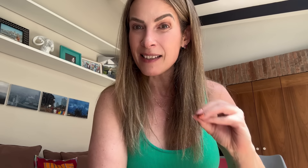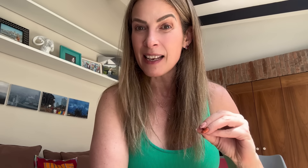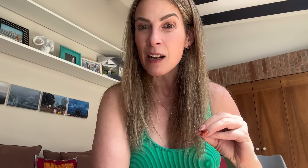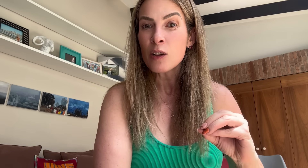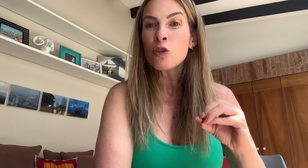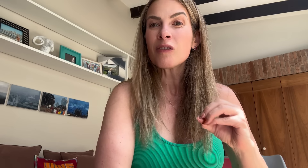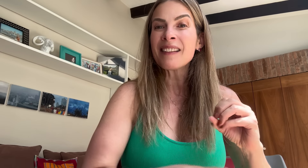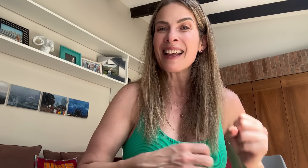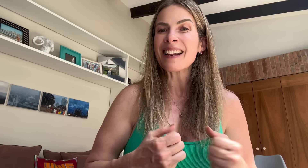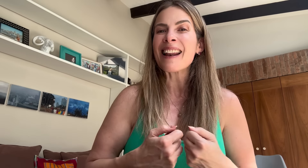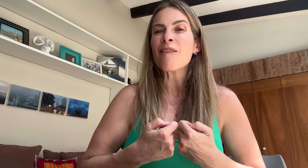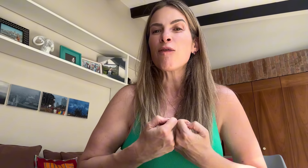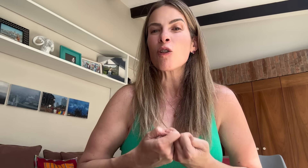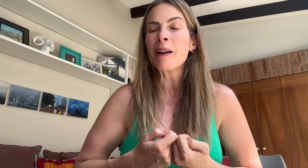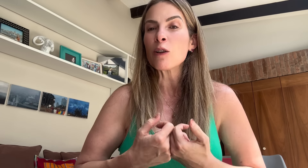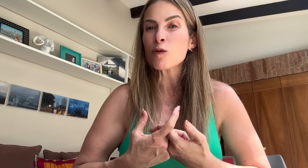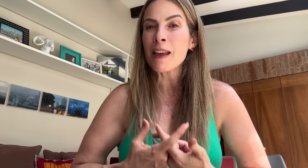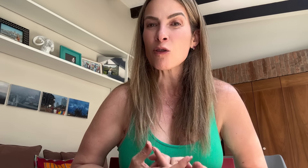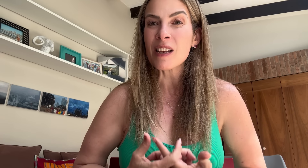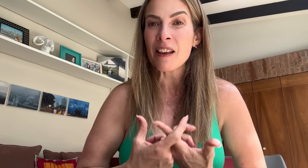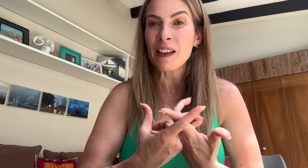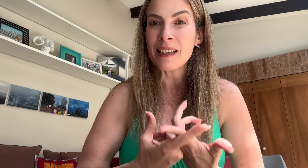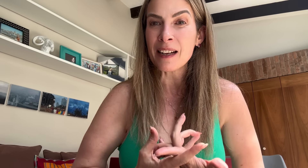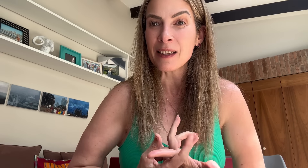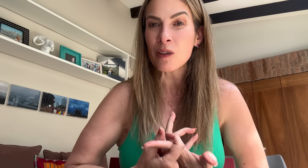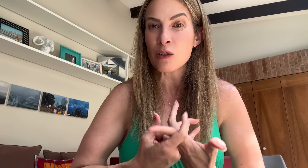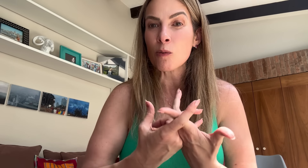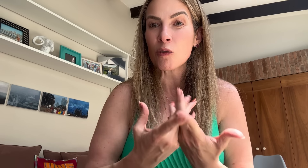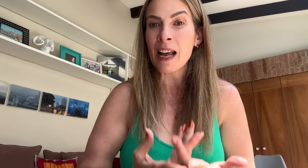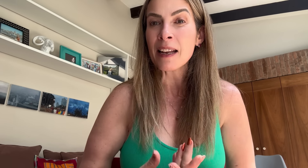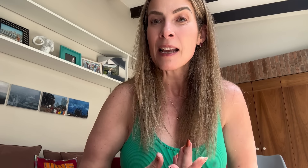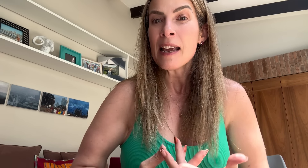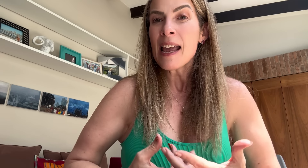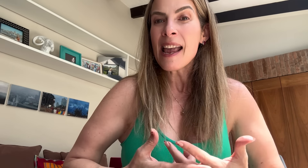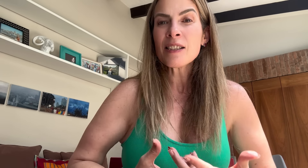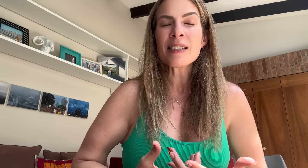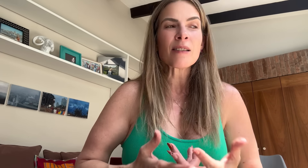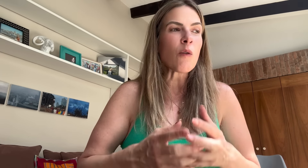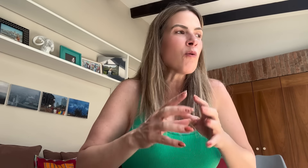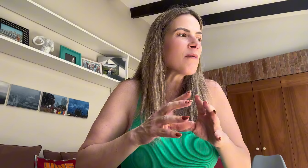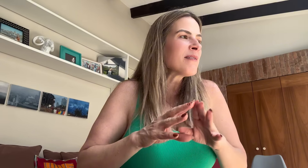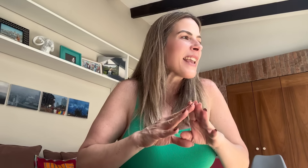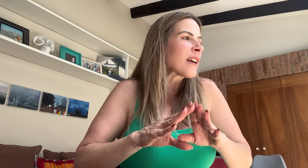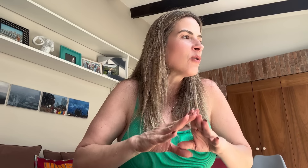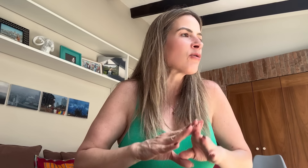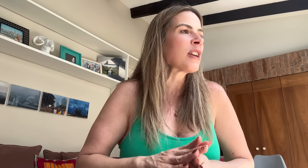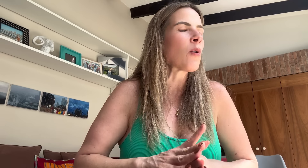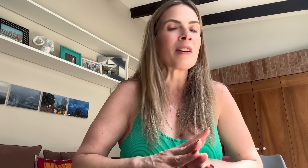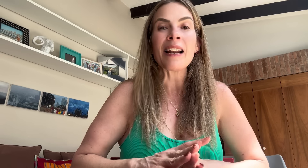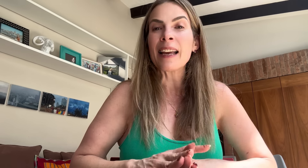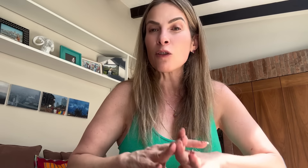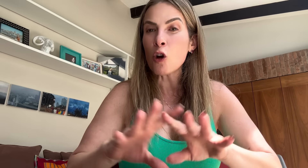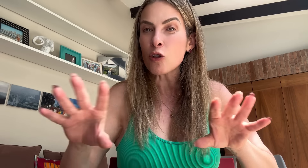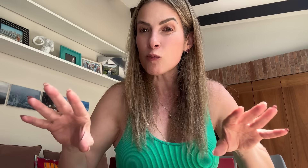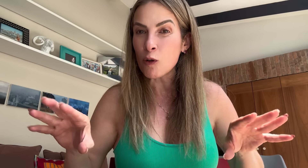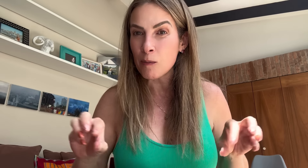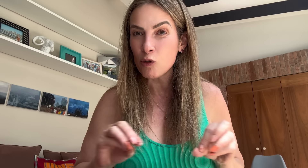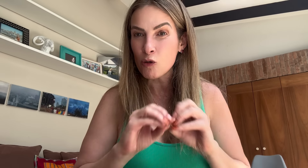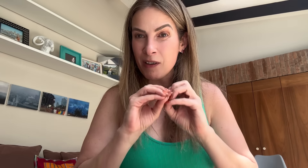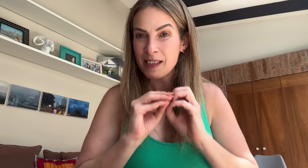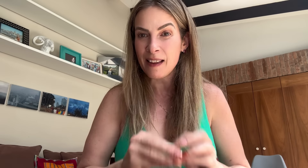es decir, no tener la forma y los medios de defenderte o de sobornar, es un diagnóstico en el que